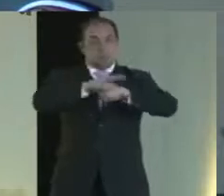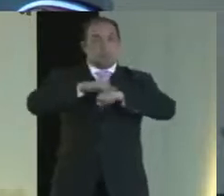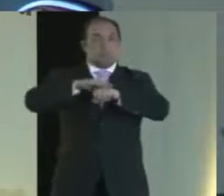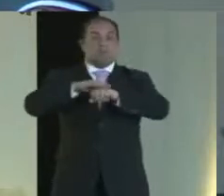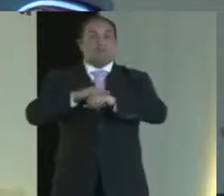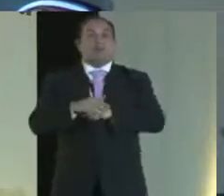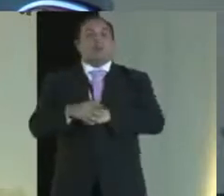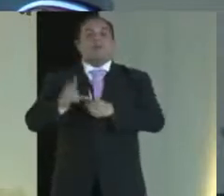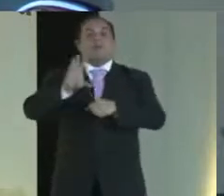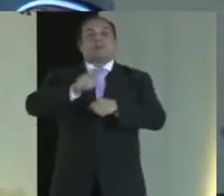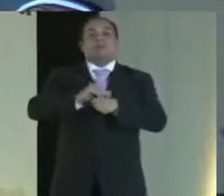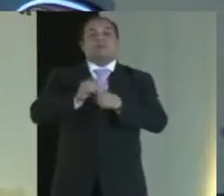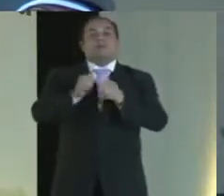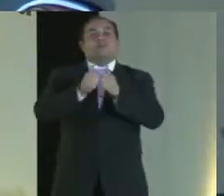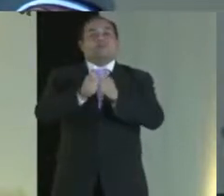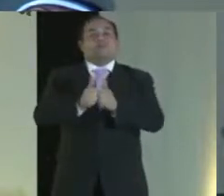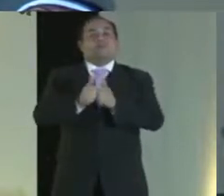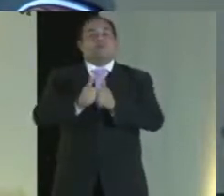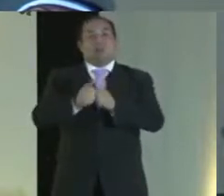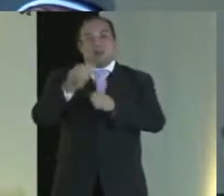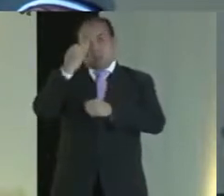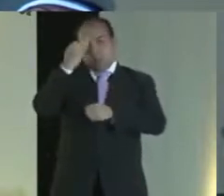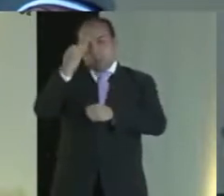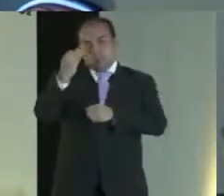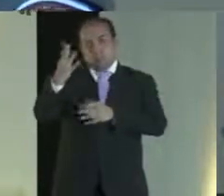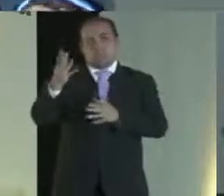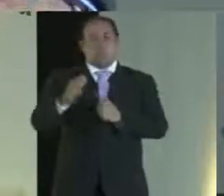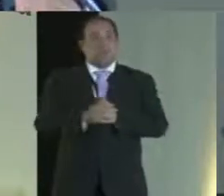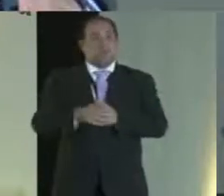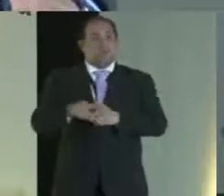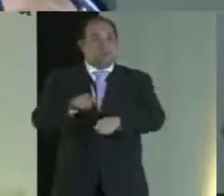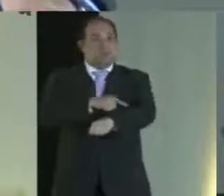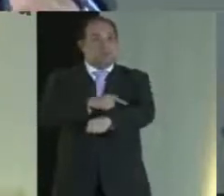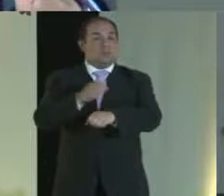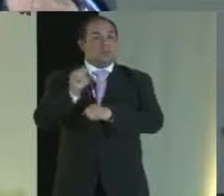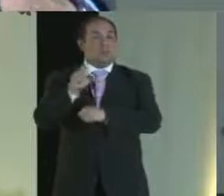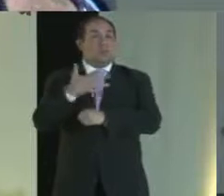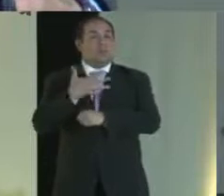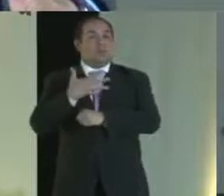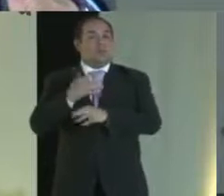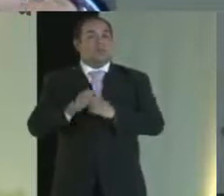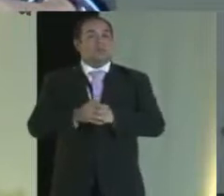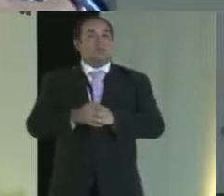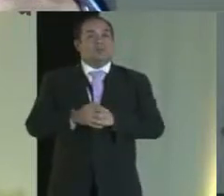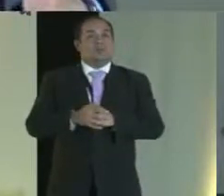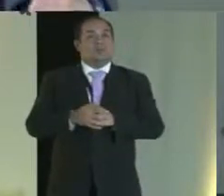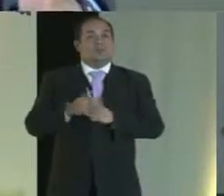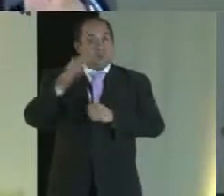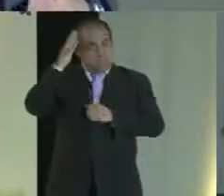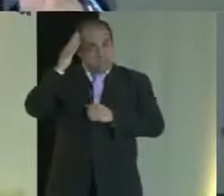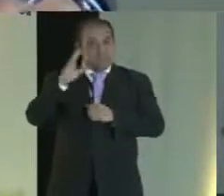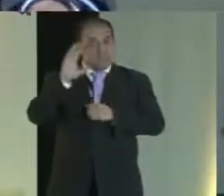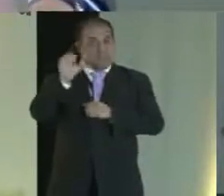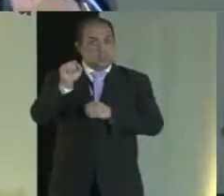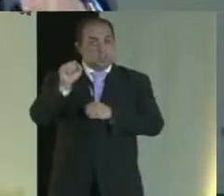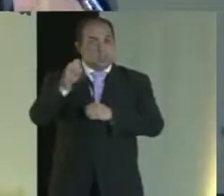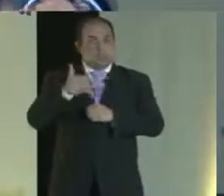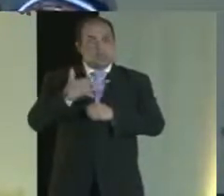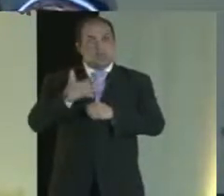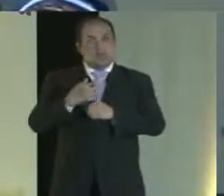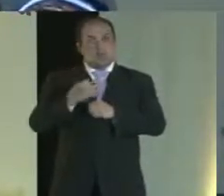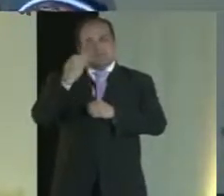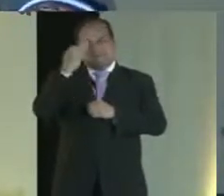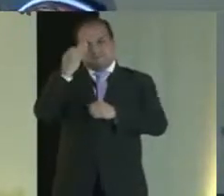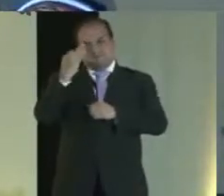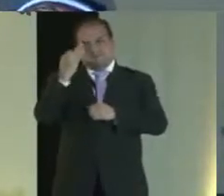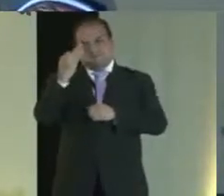su permanencia durante largos periodos. La existencia de liderazgos sindicales que duran muchos años no es